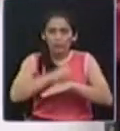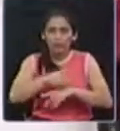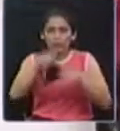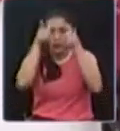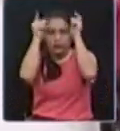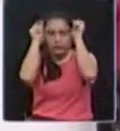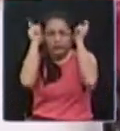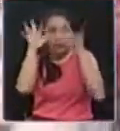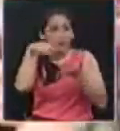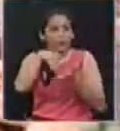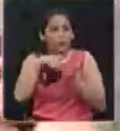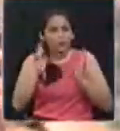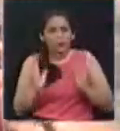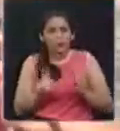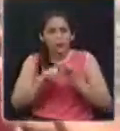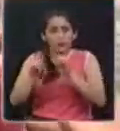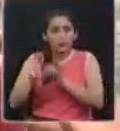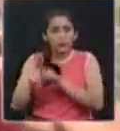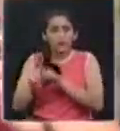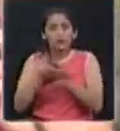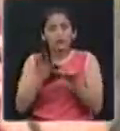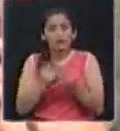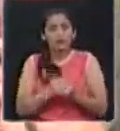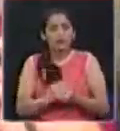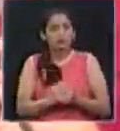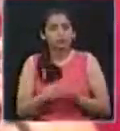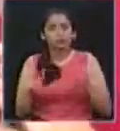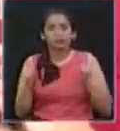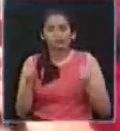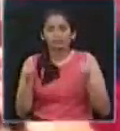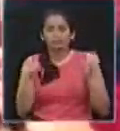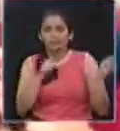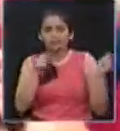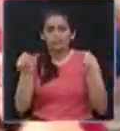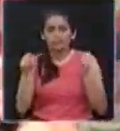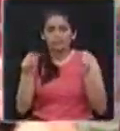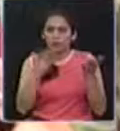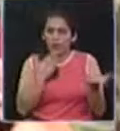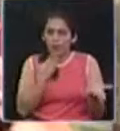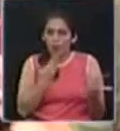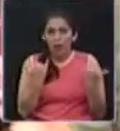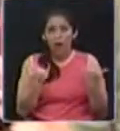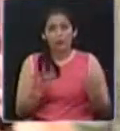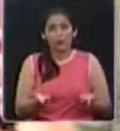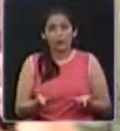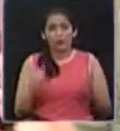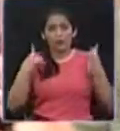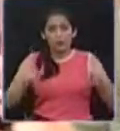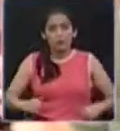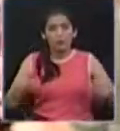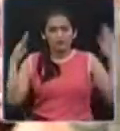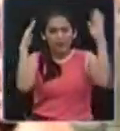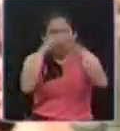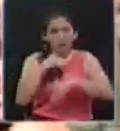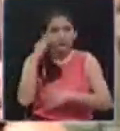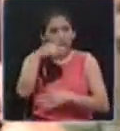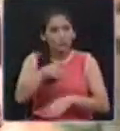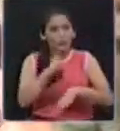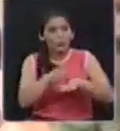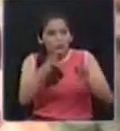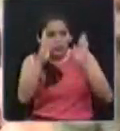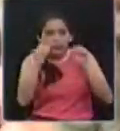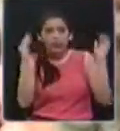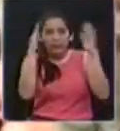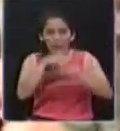la salud prepagada, la salud pagada, y que estamos apoyando la salud gratuita como tal, que es un derecho de todas y